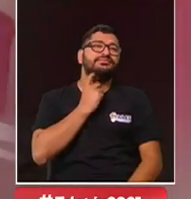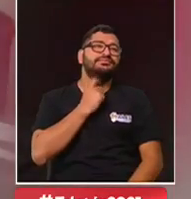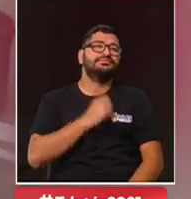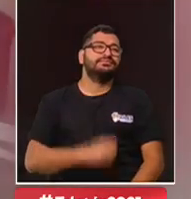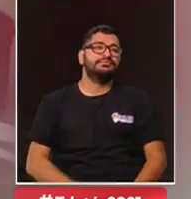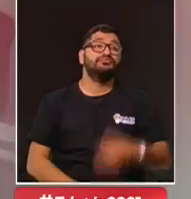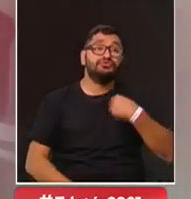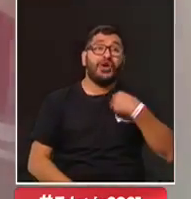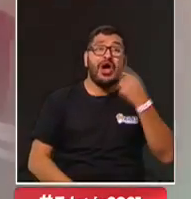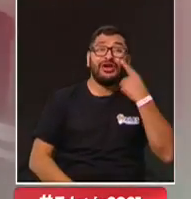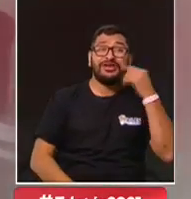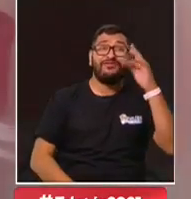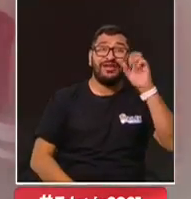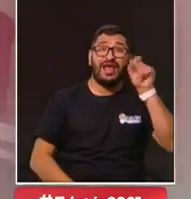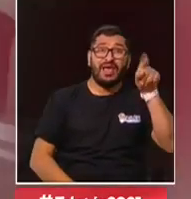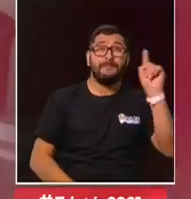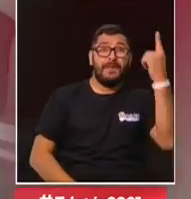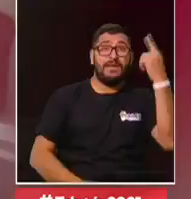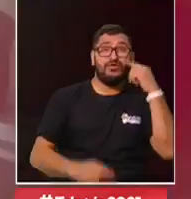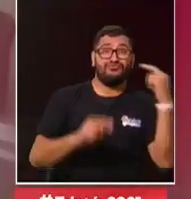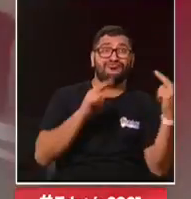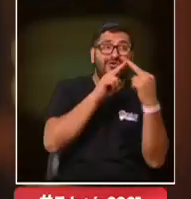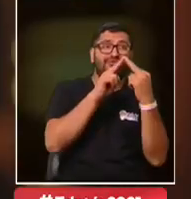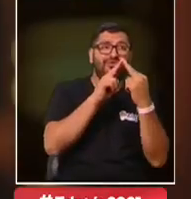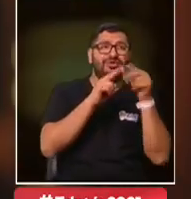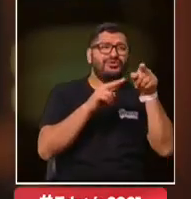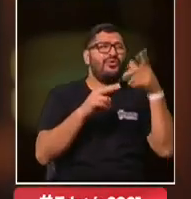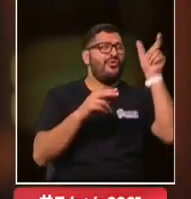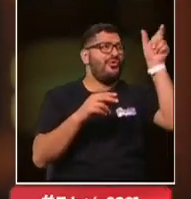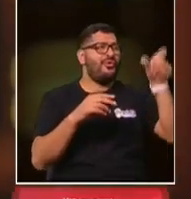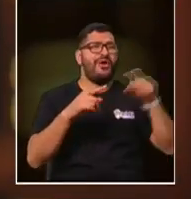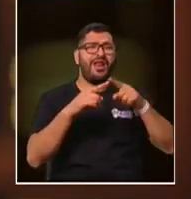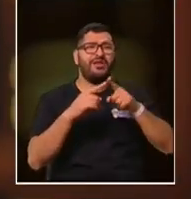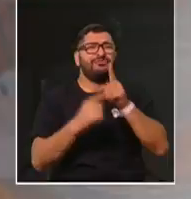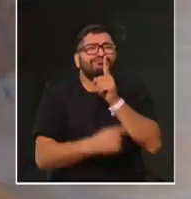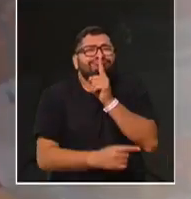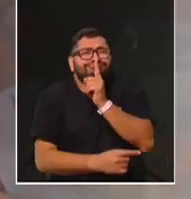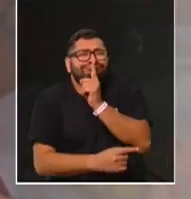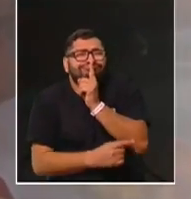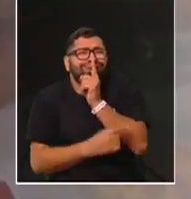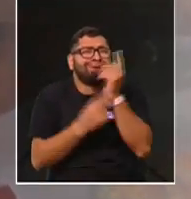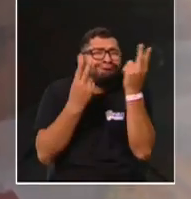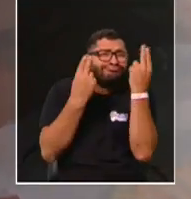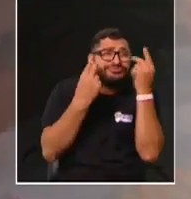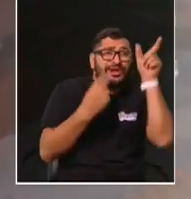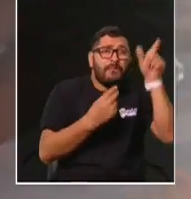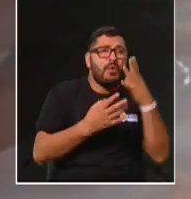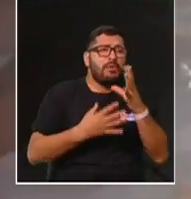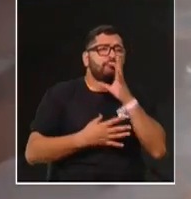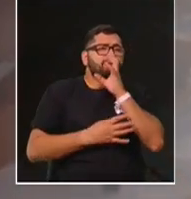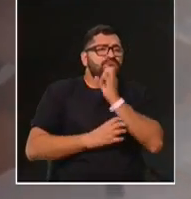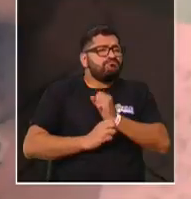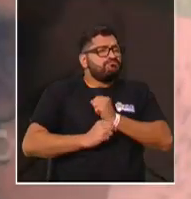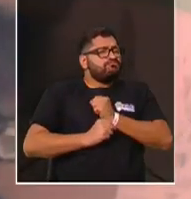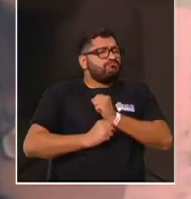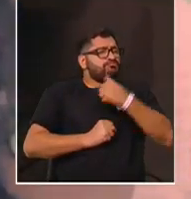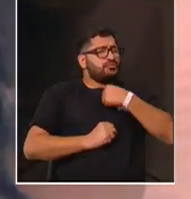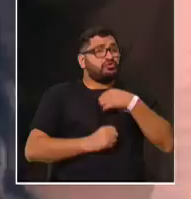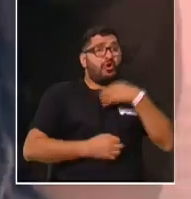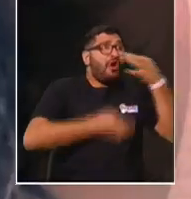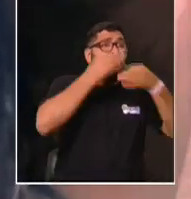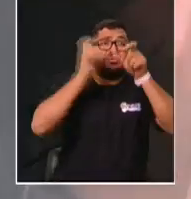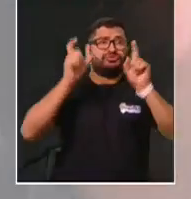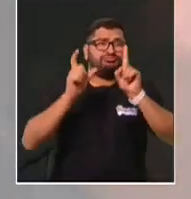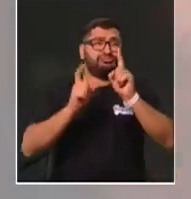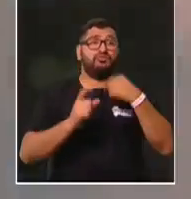Yo conocí a la Fernanda en primero medio. Era como súper calladita. Ella era muy reservada, nunca nos contaba cosas de